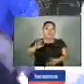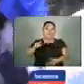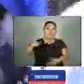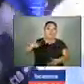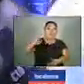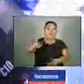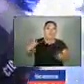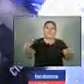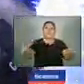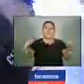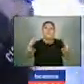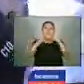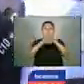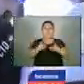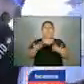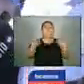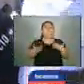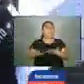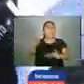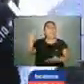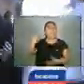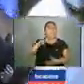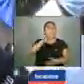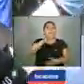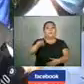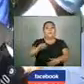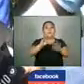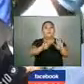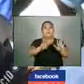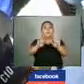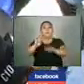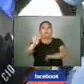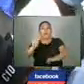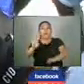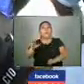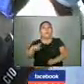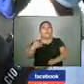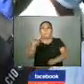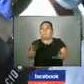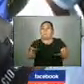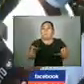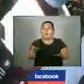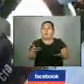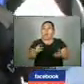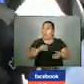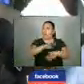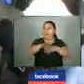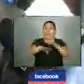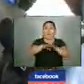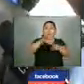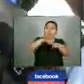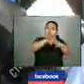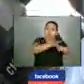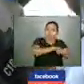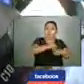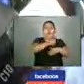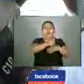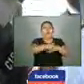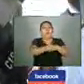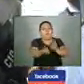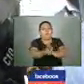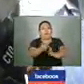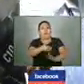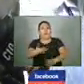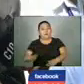elecciones generales. Las tuvimos en el 1994 que fueron para todos los cargos electivos, pero en el